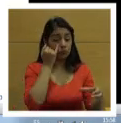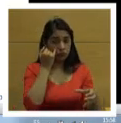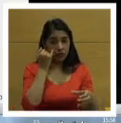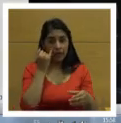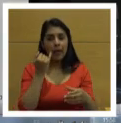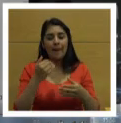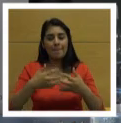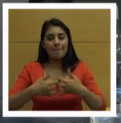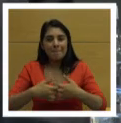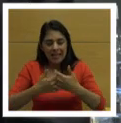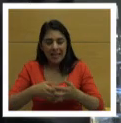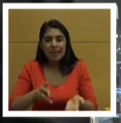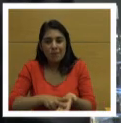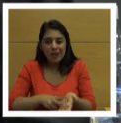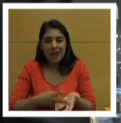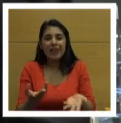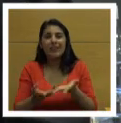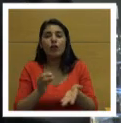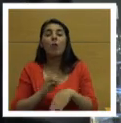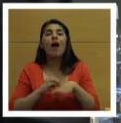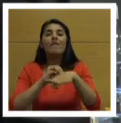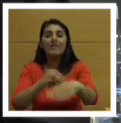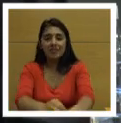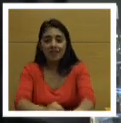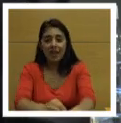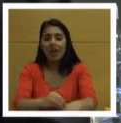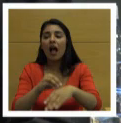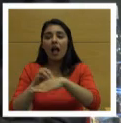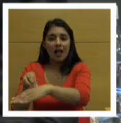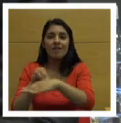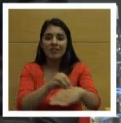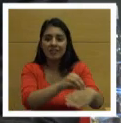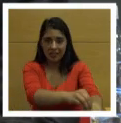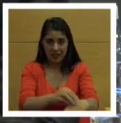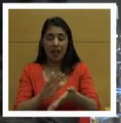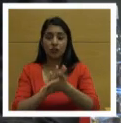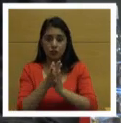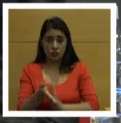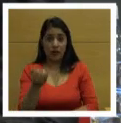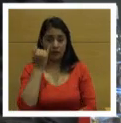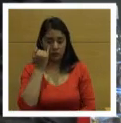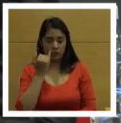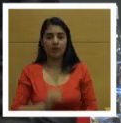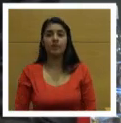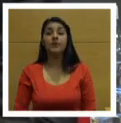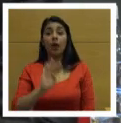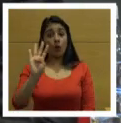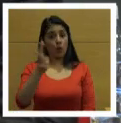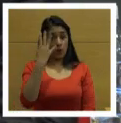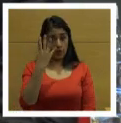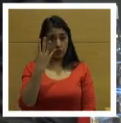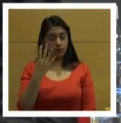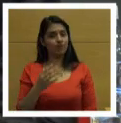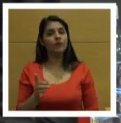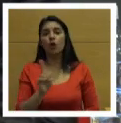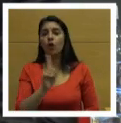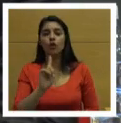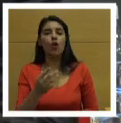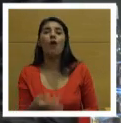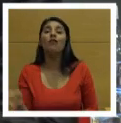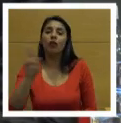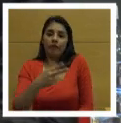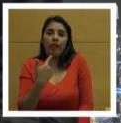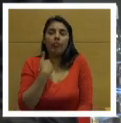reales de notificación de las resoluciones judiciales a las partes. Cuarto, no